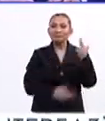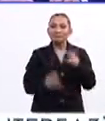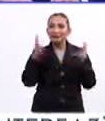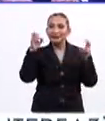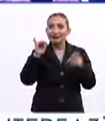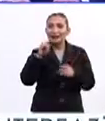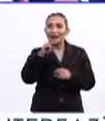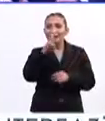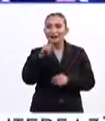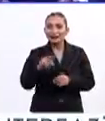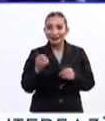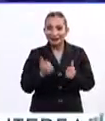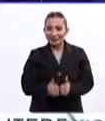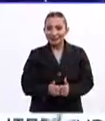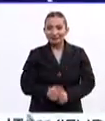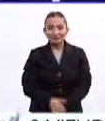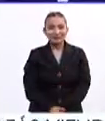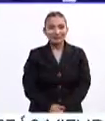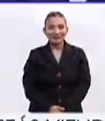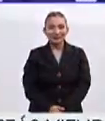regresamos con más temas en Interfaz. No se vayan.